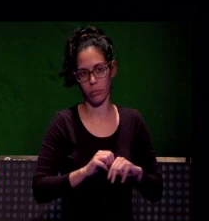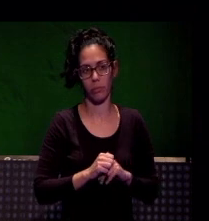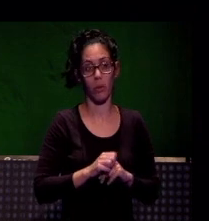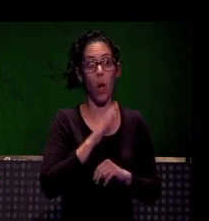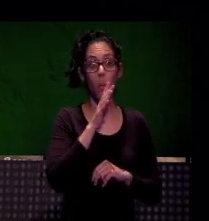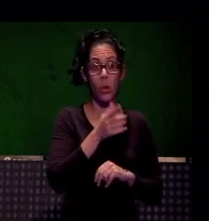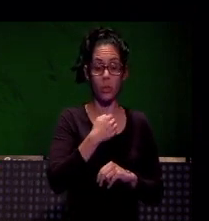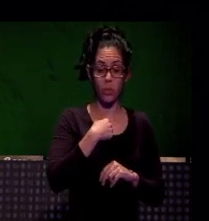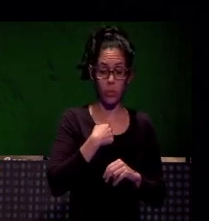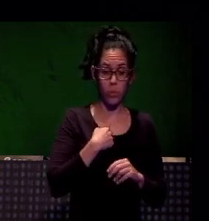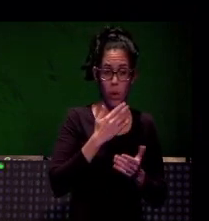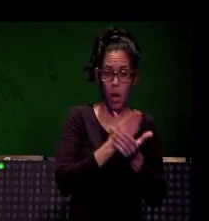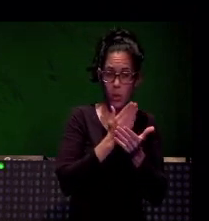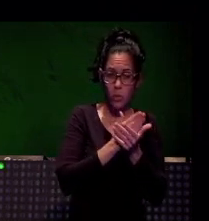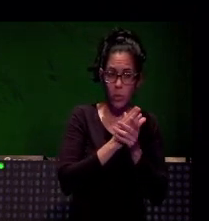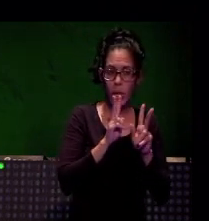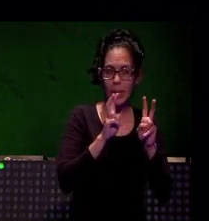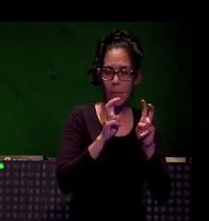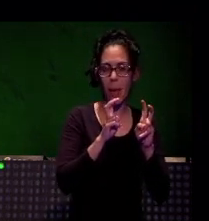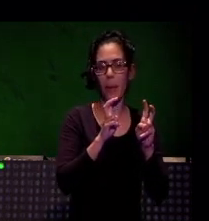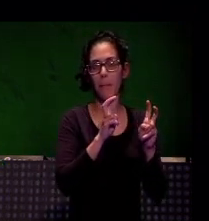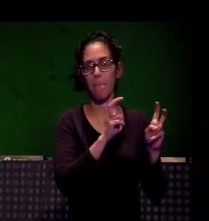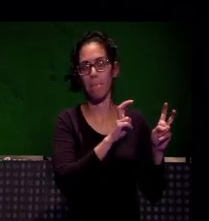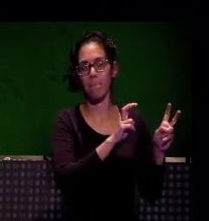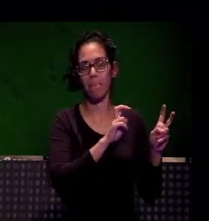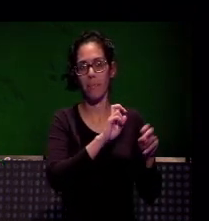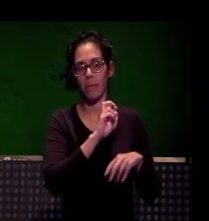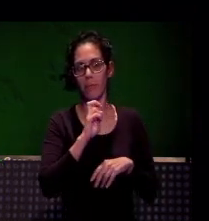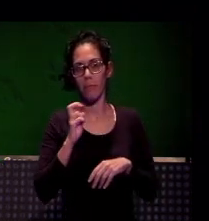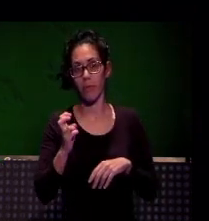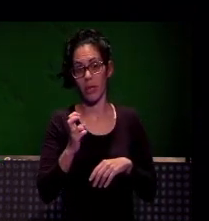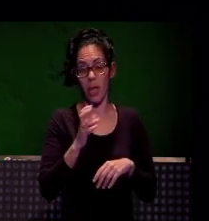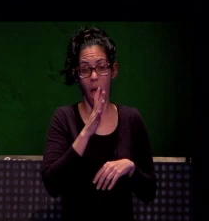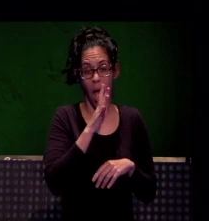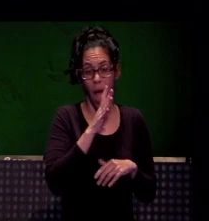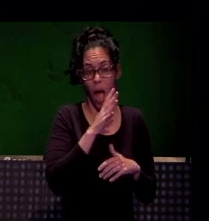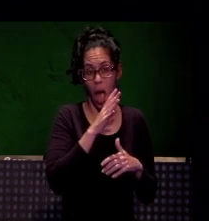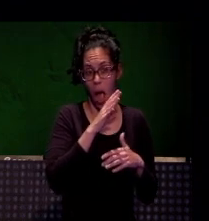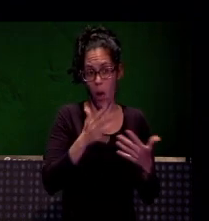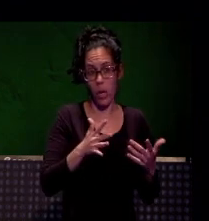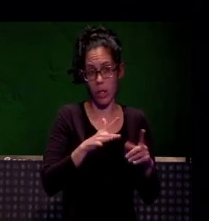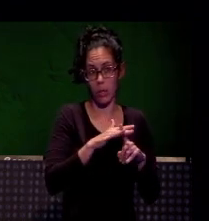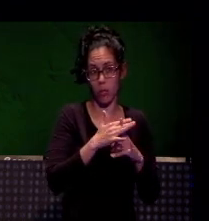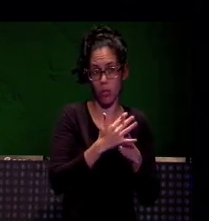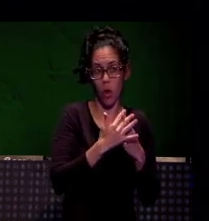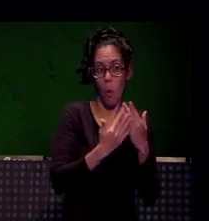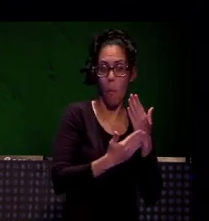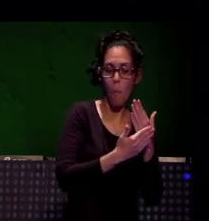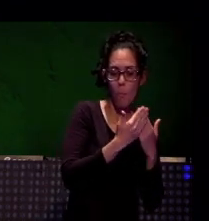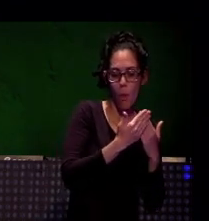estudiado mucho también pues todos los fenómenos que están que están ocurriendo entre la moda y la tecnología